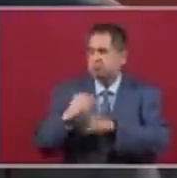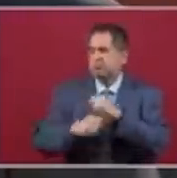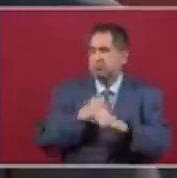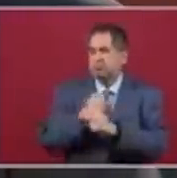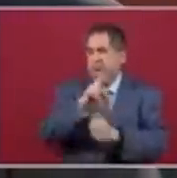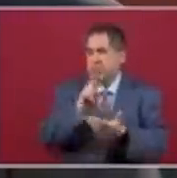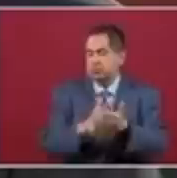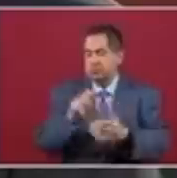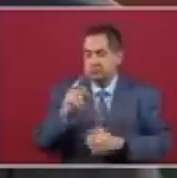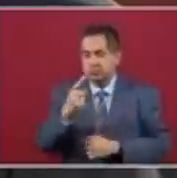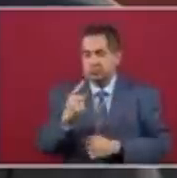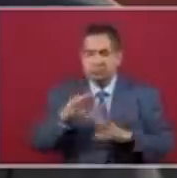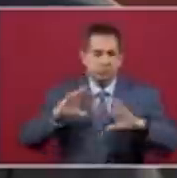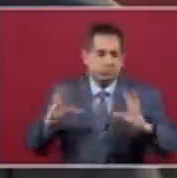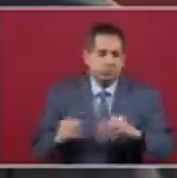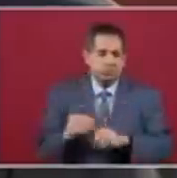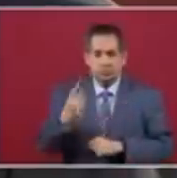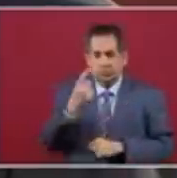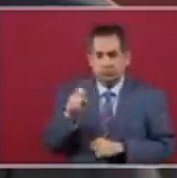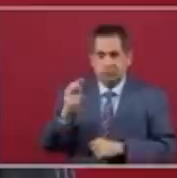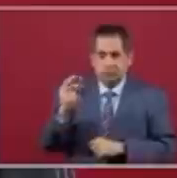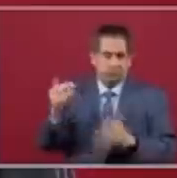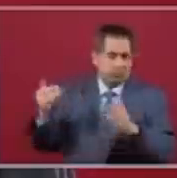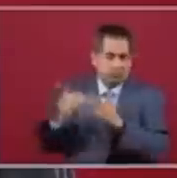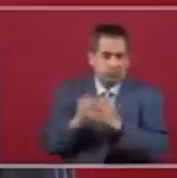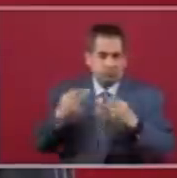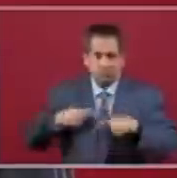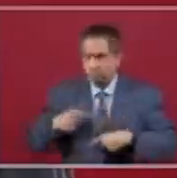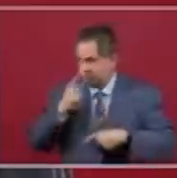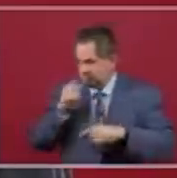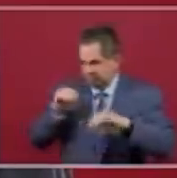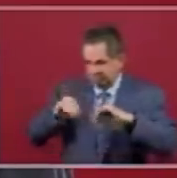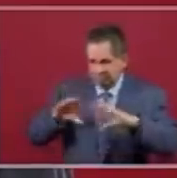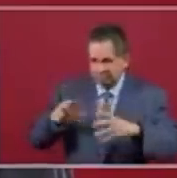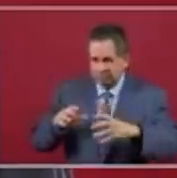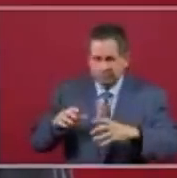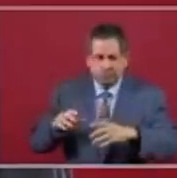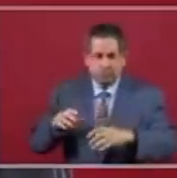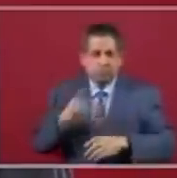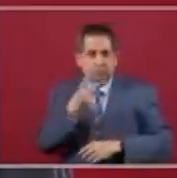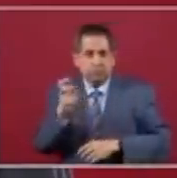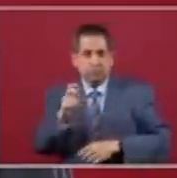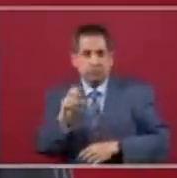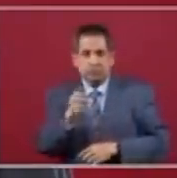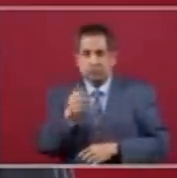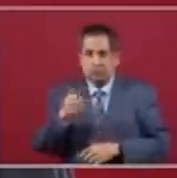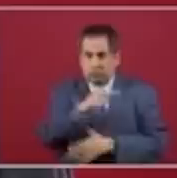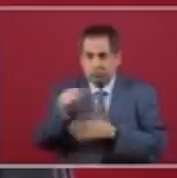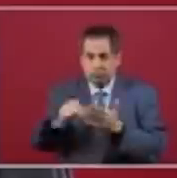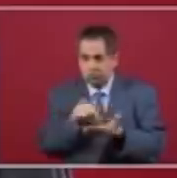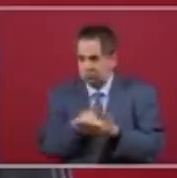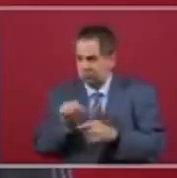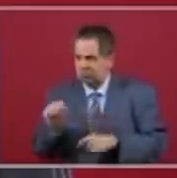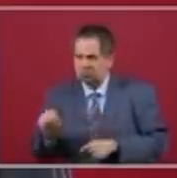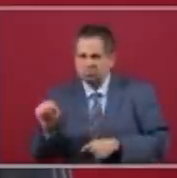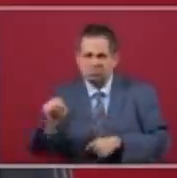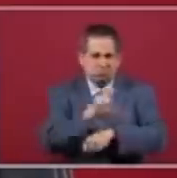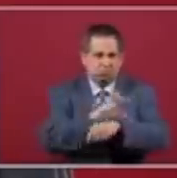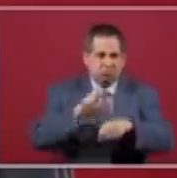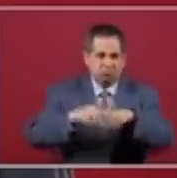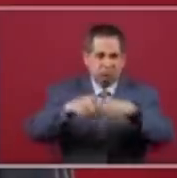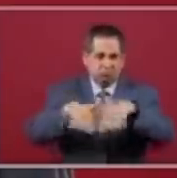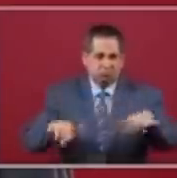2021 125 mil elementos en 266